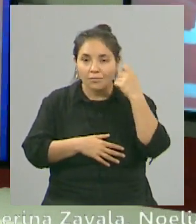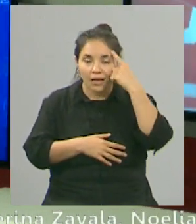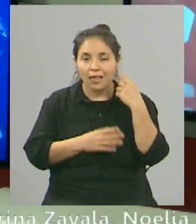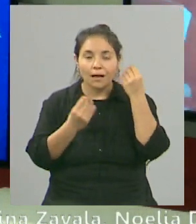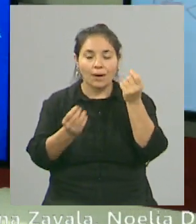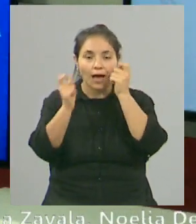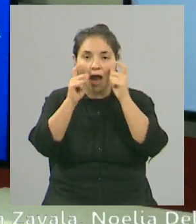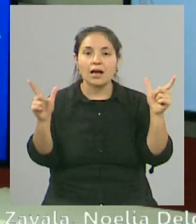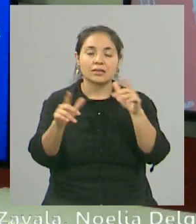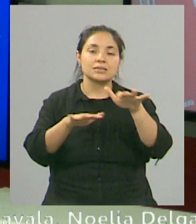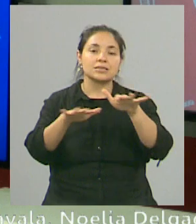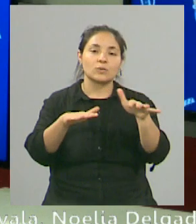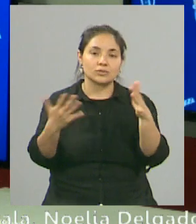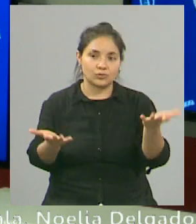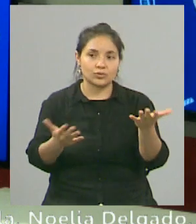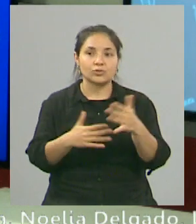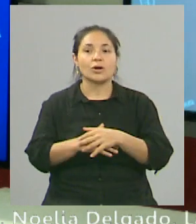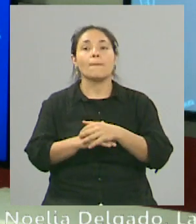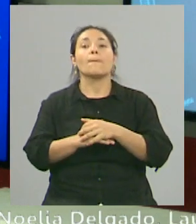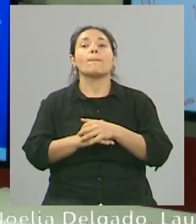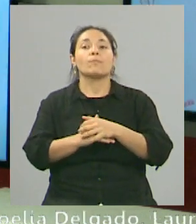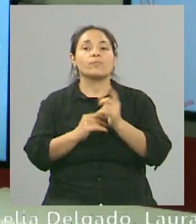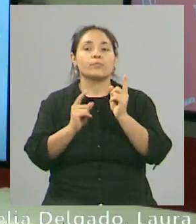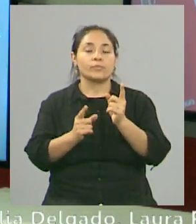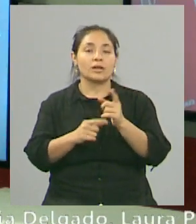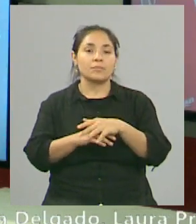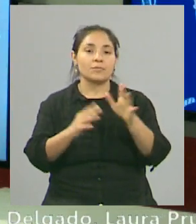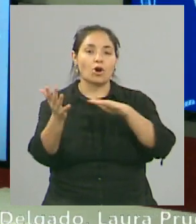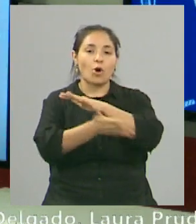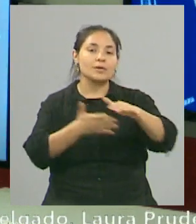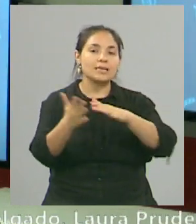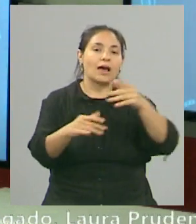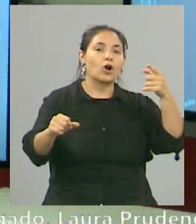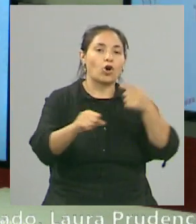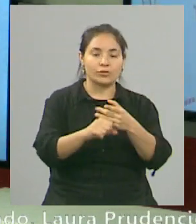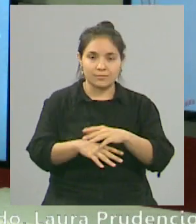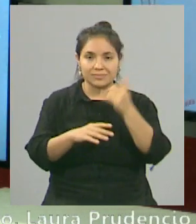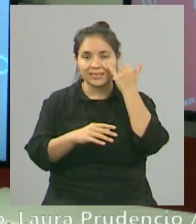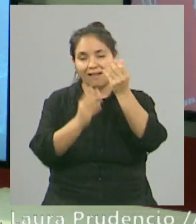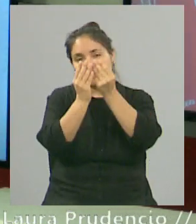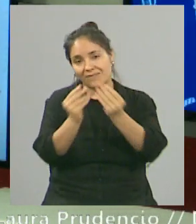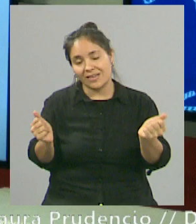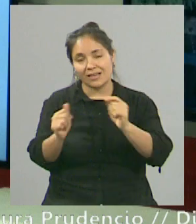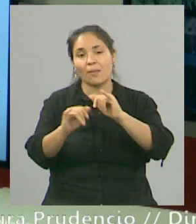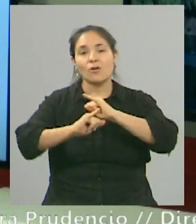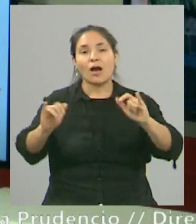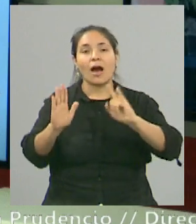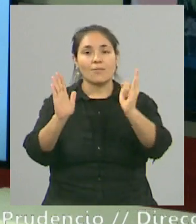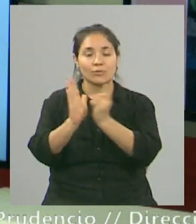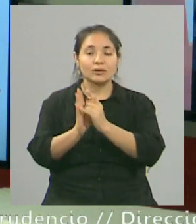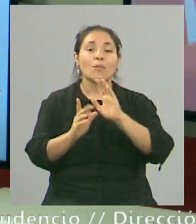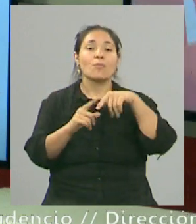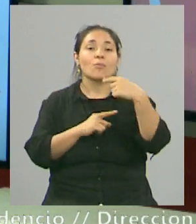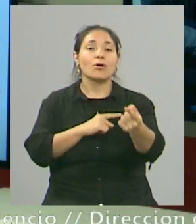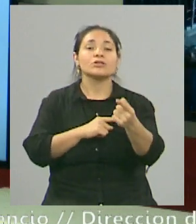atender todas estas situaciones que a veces se cometen sobre la comunidad. Llegamos al fin de Apuntes. Será hasta